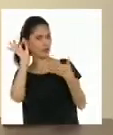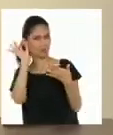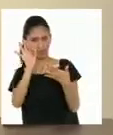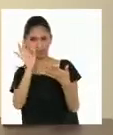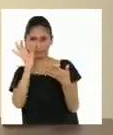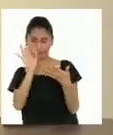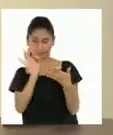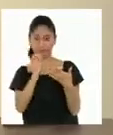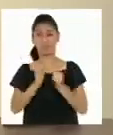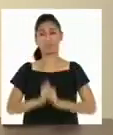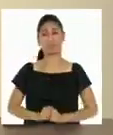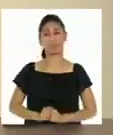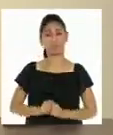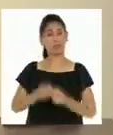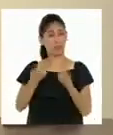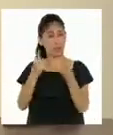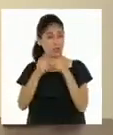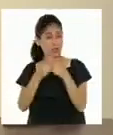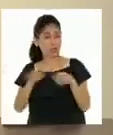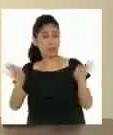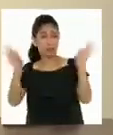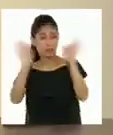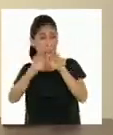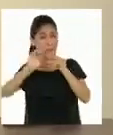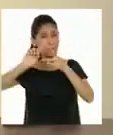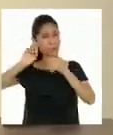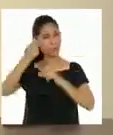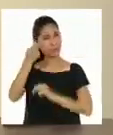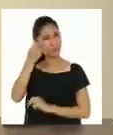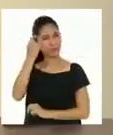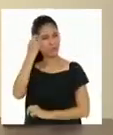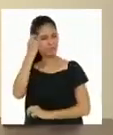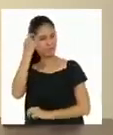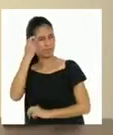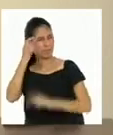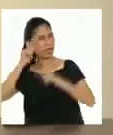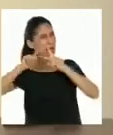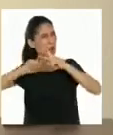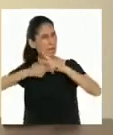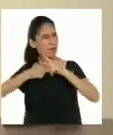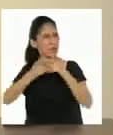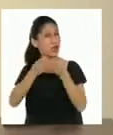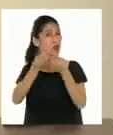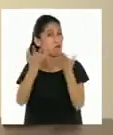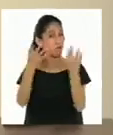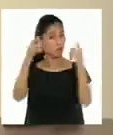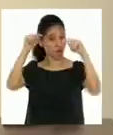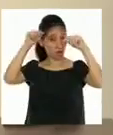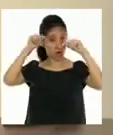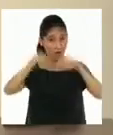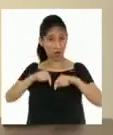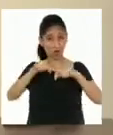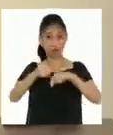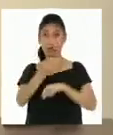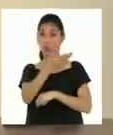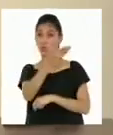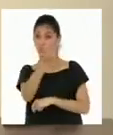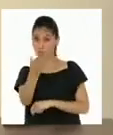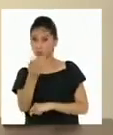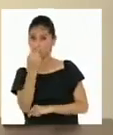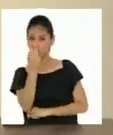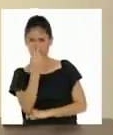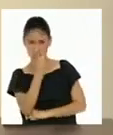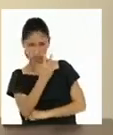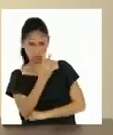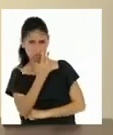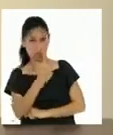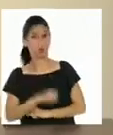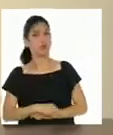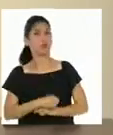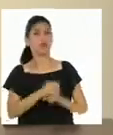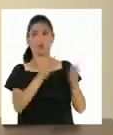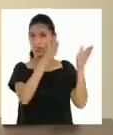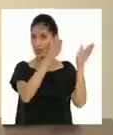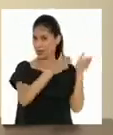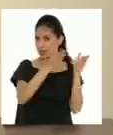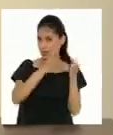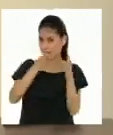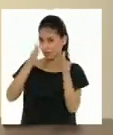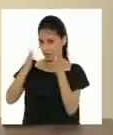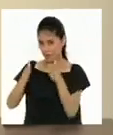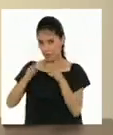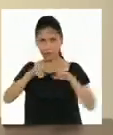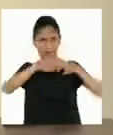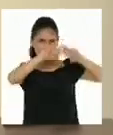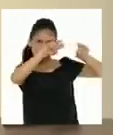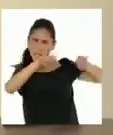la existencia de un problema. A partir de ello, el día de hoy conocieron sobre las etapas de la investigación estadística que